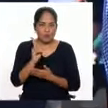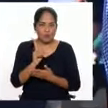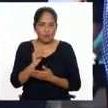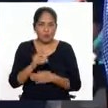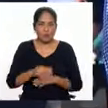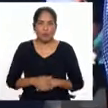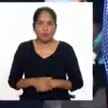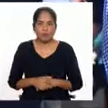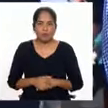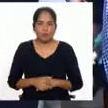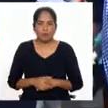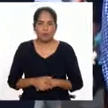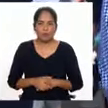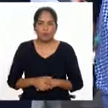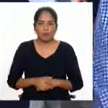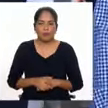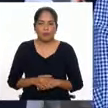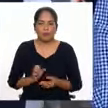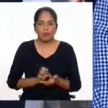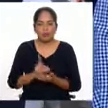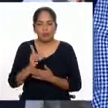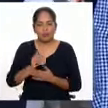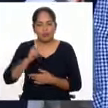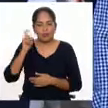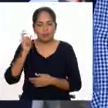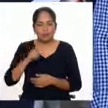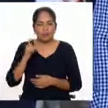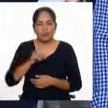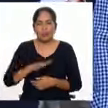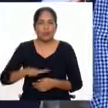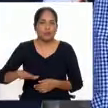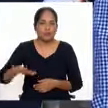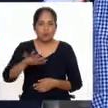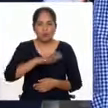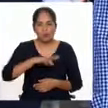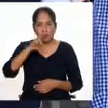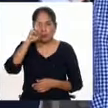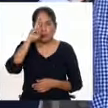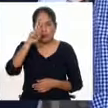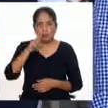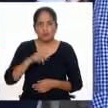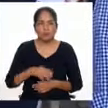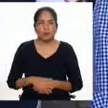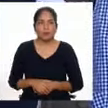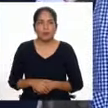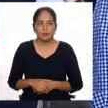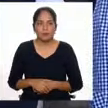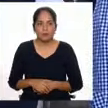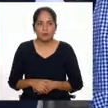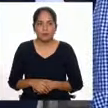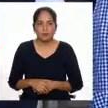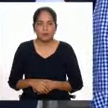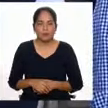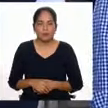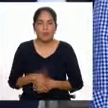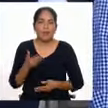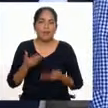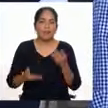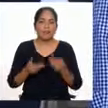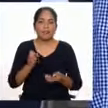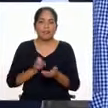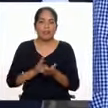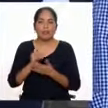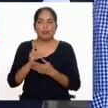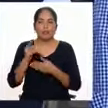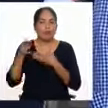porque esta tiene que ser a lo largo y ancho del país. Está también allí por largos años olvidado nuestra